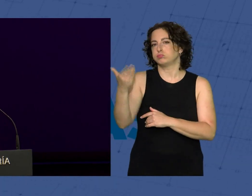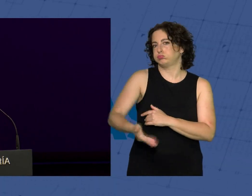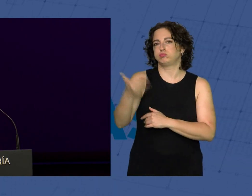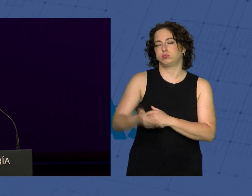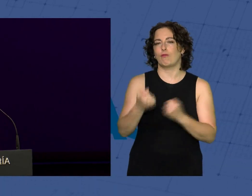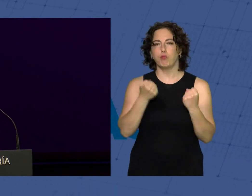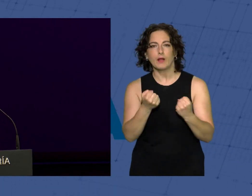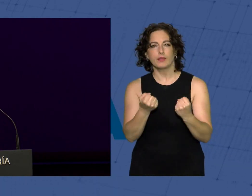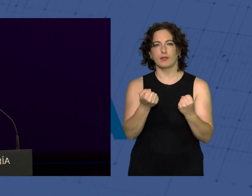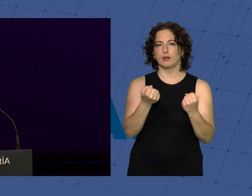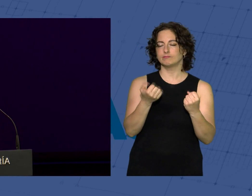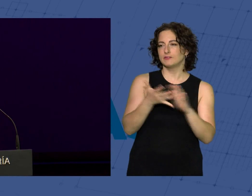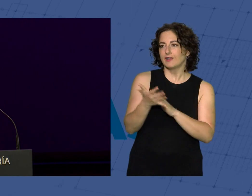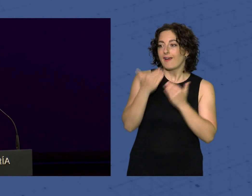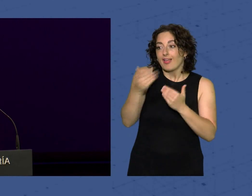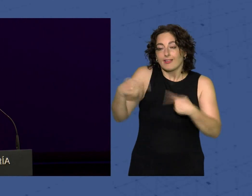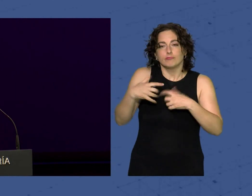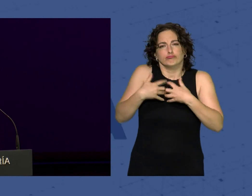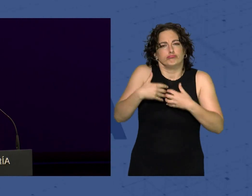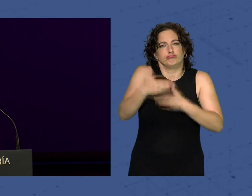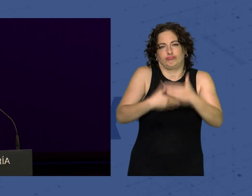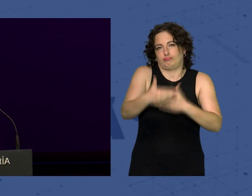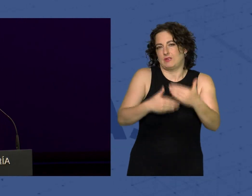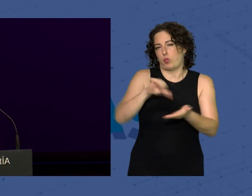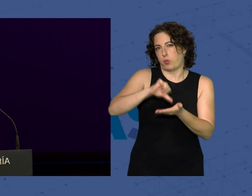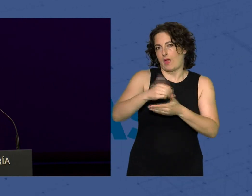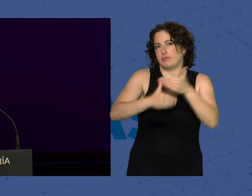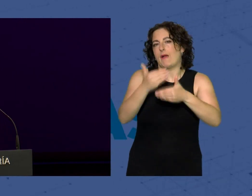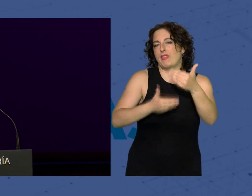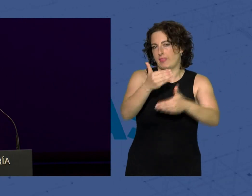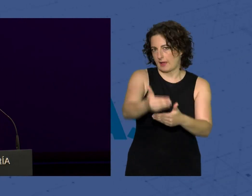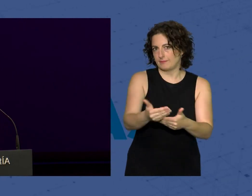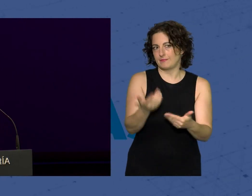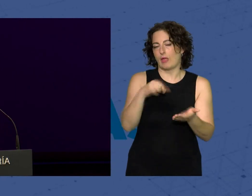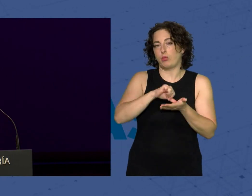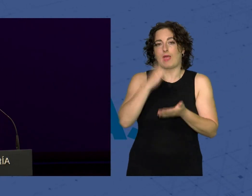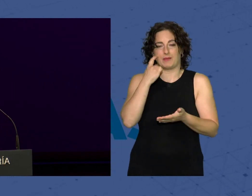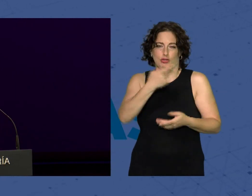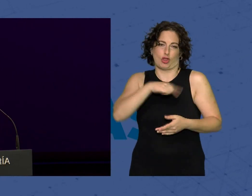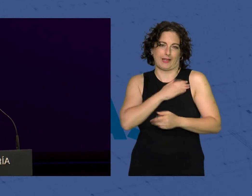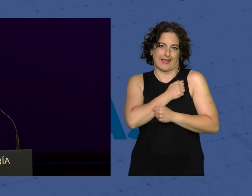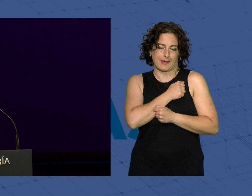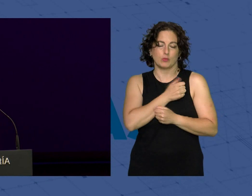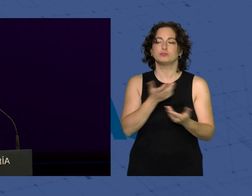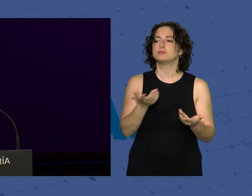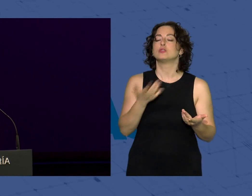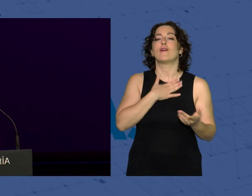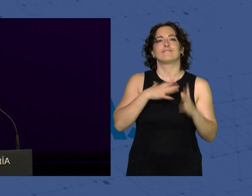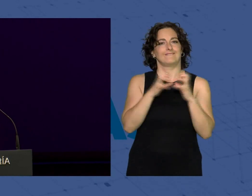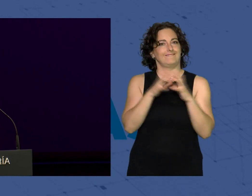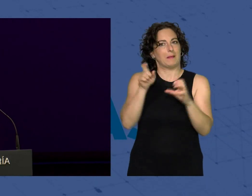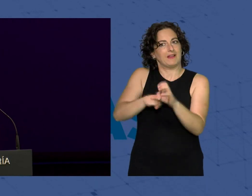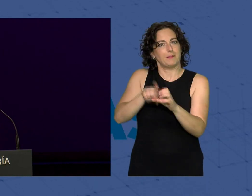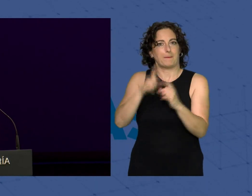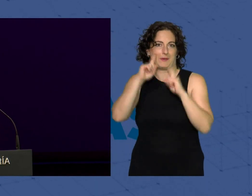fuerza y el motor que hace avanzar nuestra ciudad, la ciudad de Almería que tanto queremos. Tenía muchas ganas de participar por primera vez como